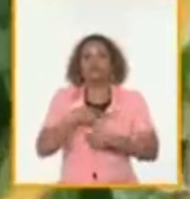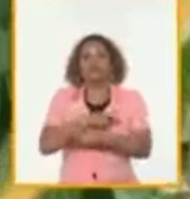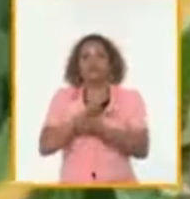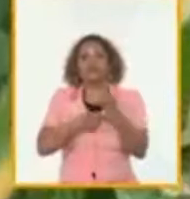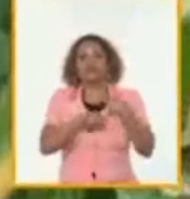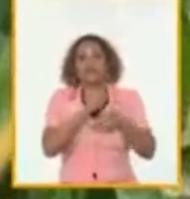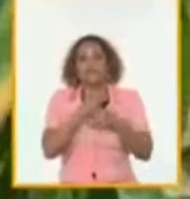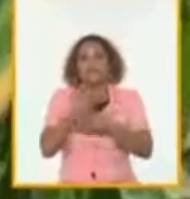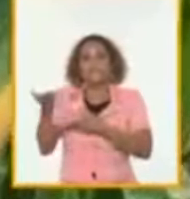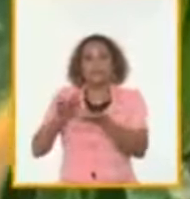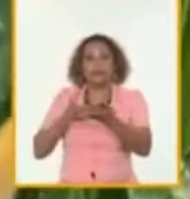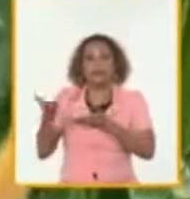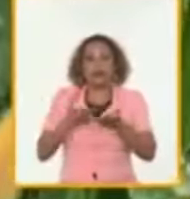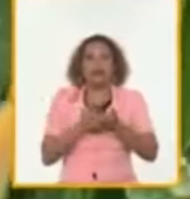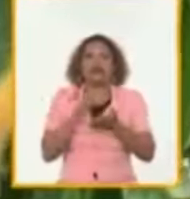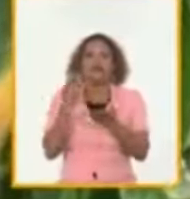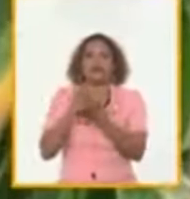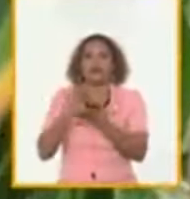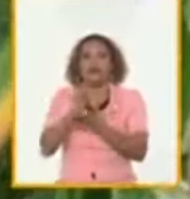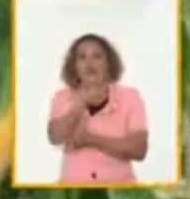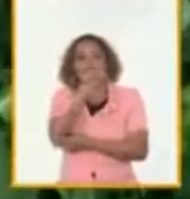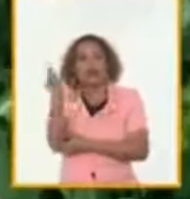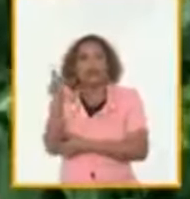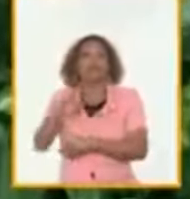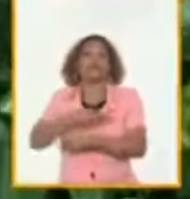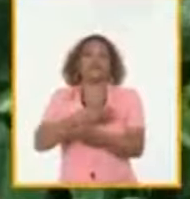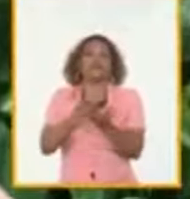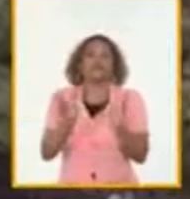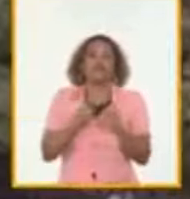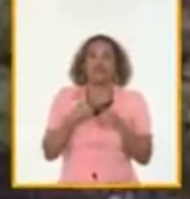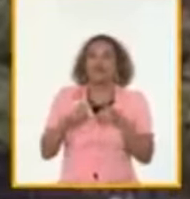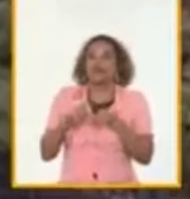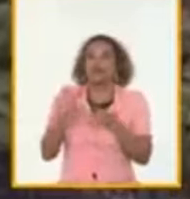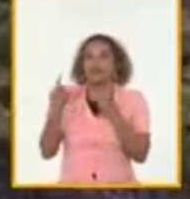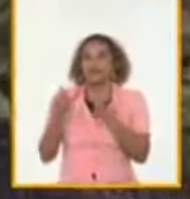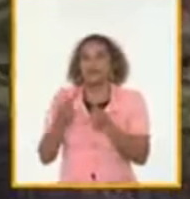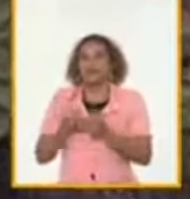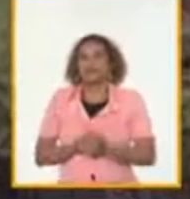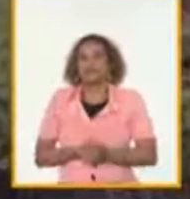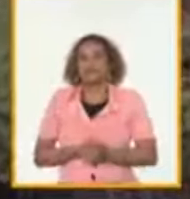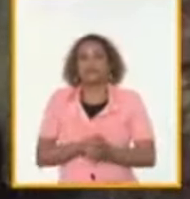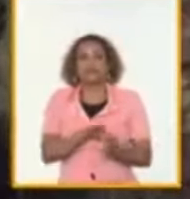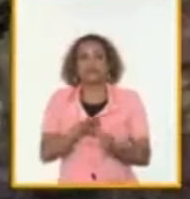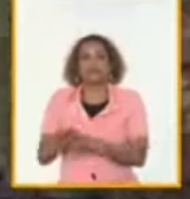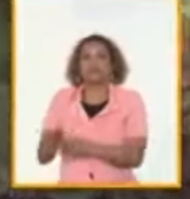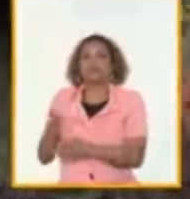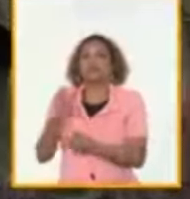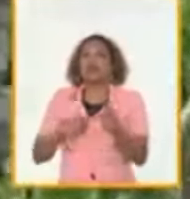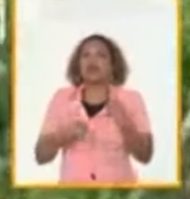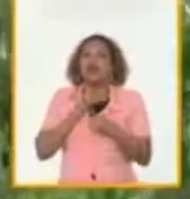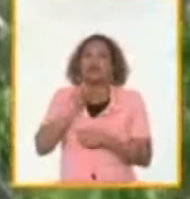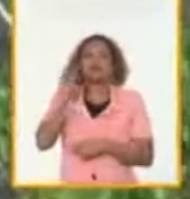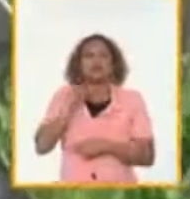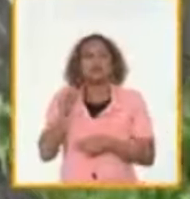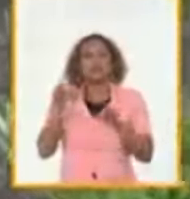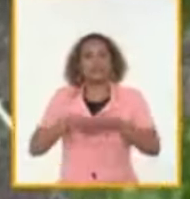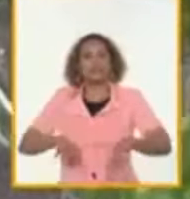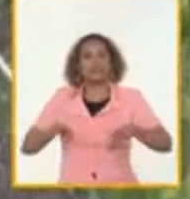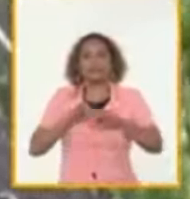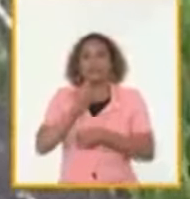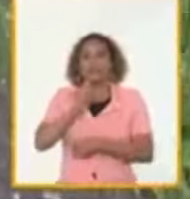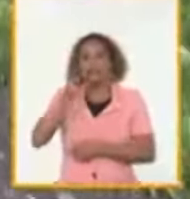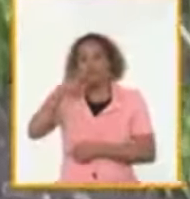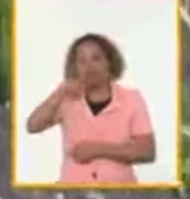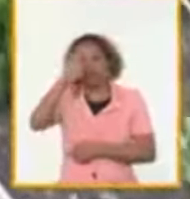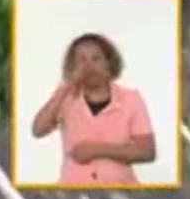y para la escuela y para todos los lugares que le haga falta a pesar de no estar ajeno a las circunstancias actuales